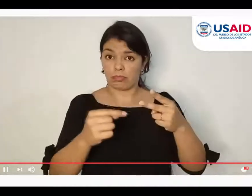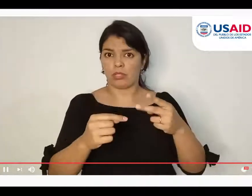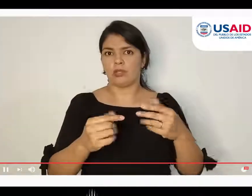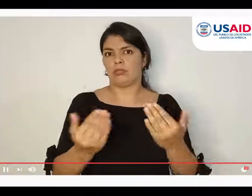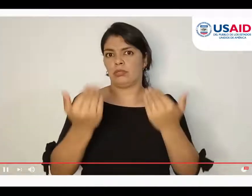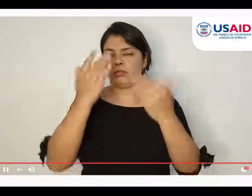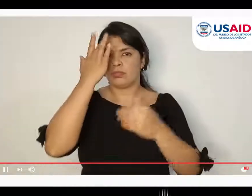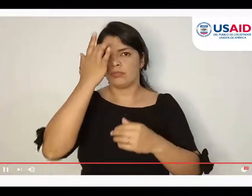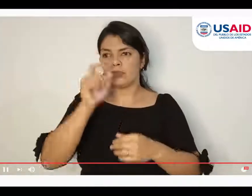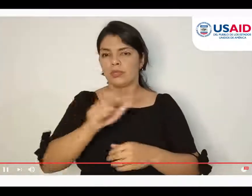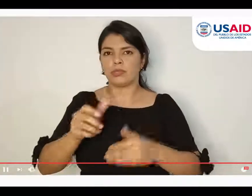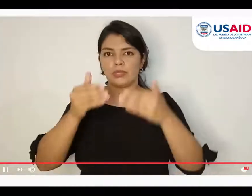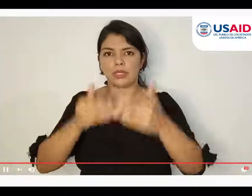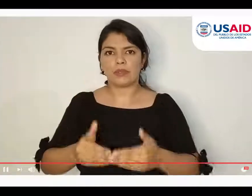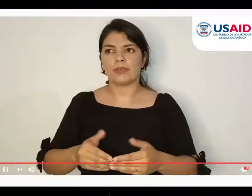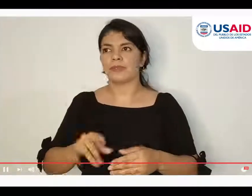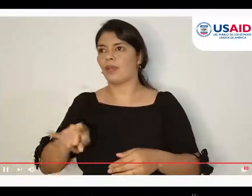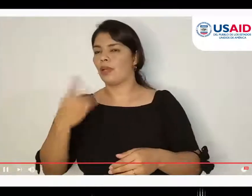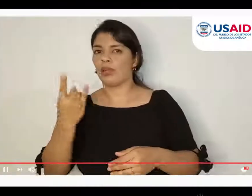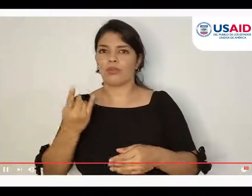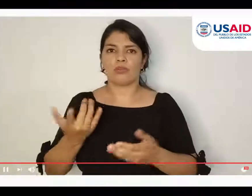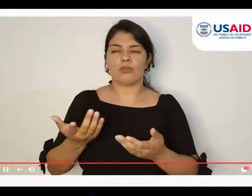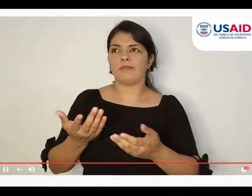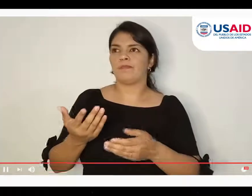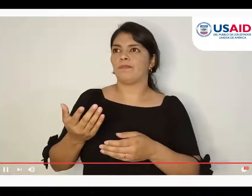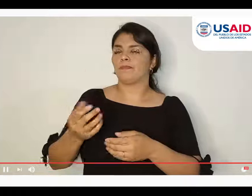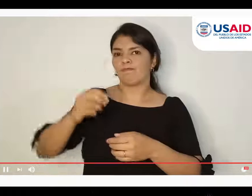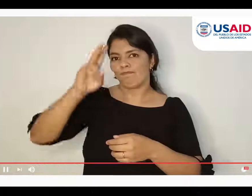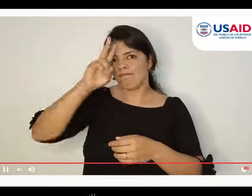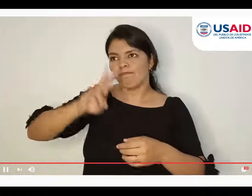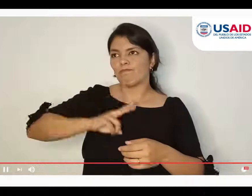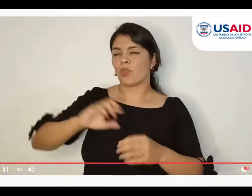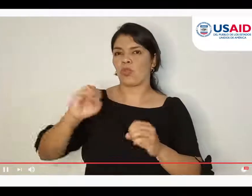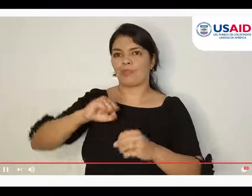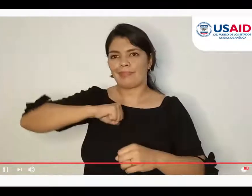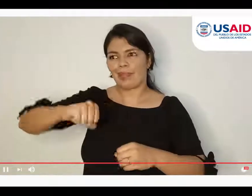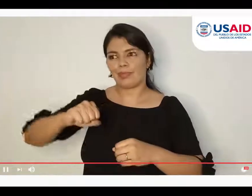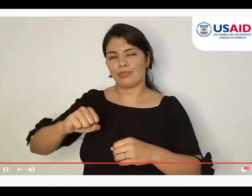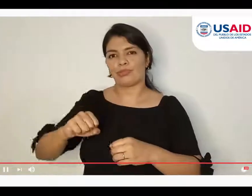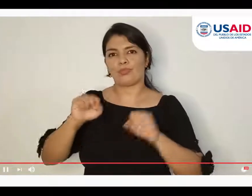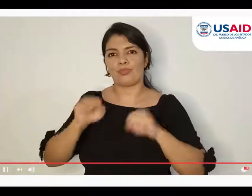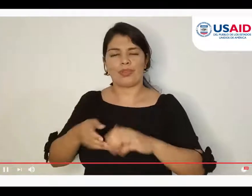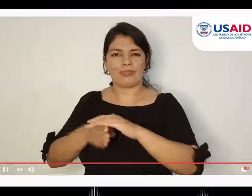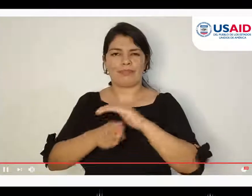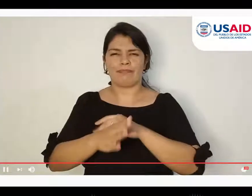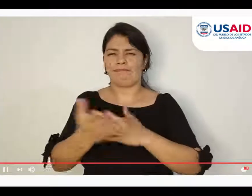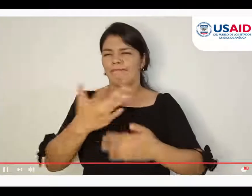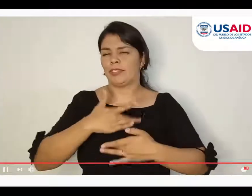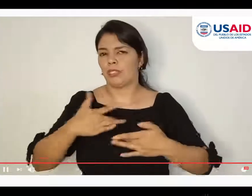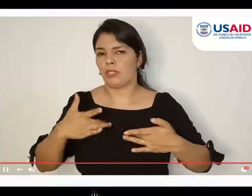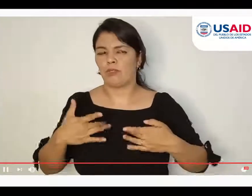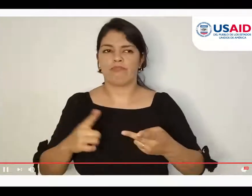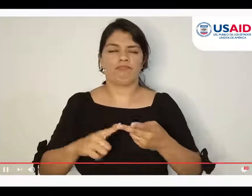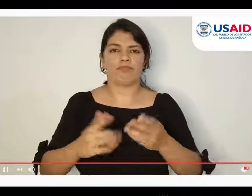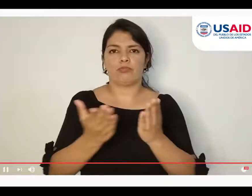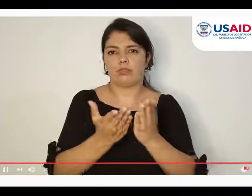que las personas con discapacidad puedan acceder o puedan tener garantía en otras dimensiones, como por ejemplo salud,